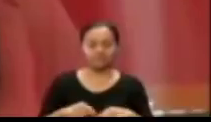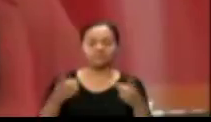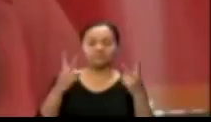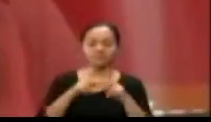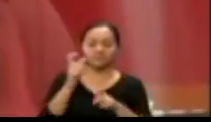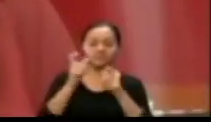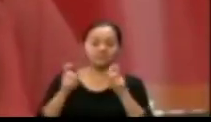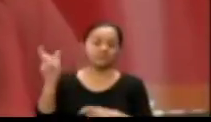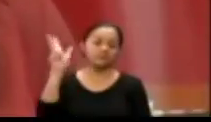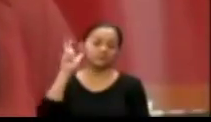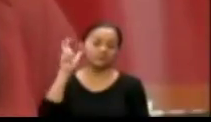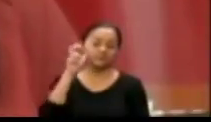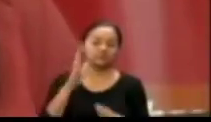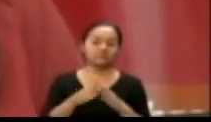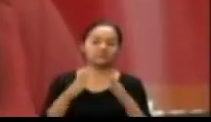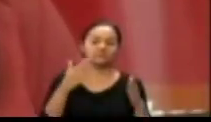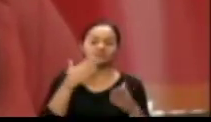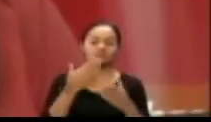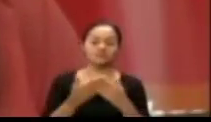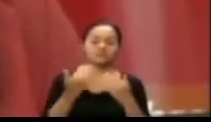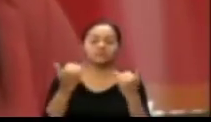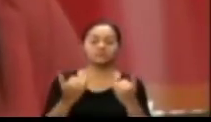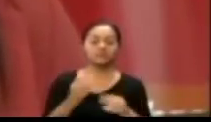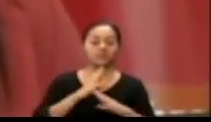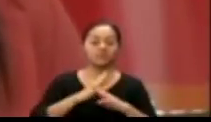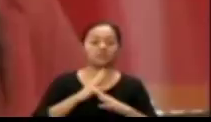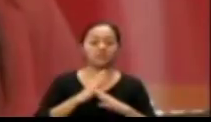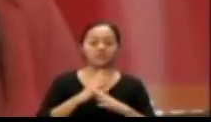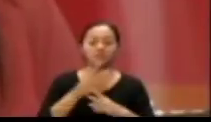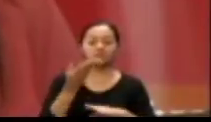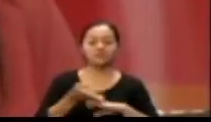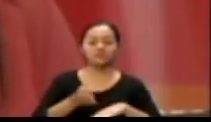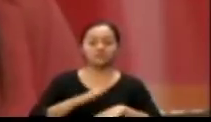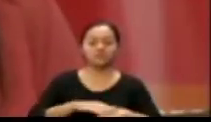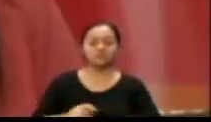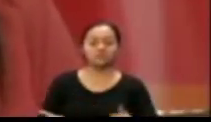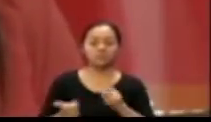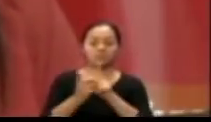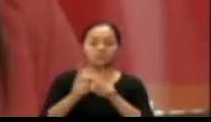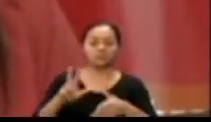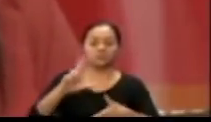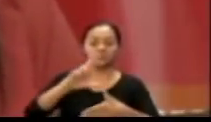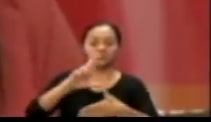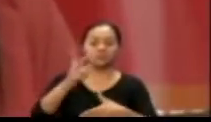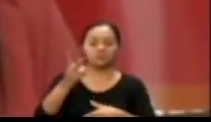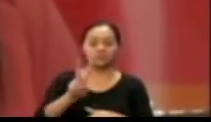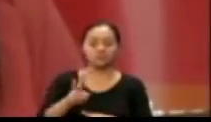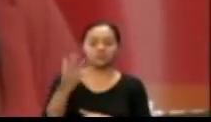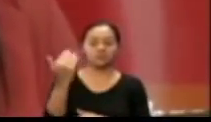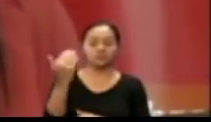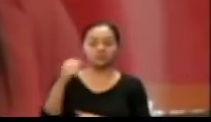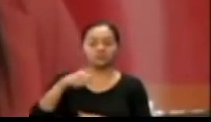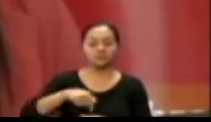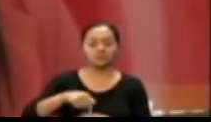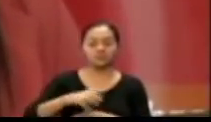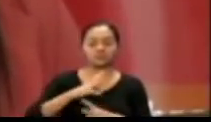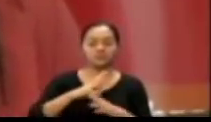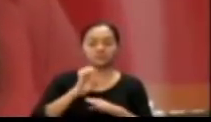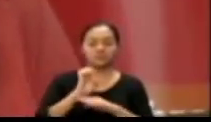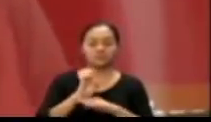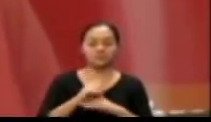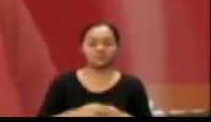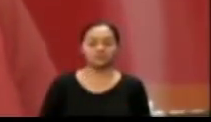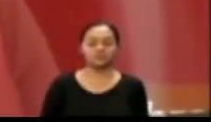unen a nuestra sintonía. Muchas gracias. Hoy hablamos del Encuentro Latinoamericano Progresista, el AP 2015, acá en Habla